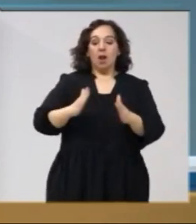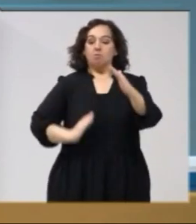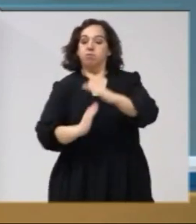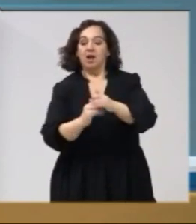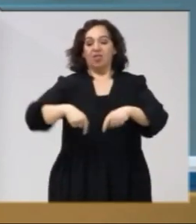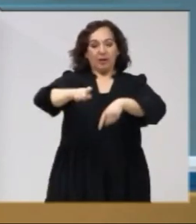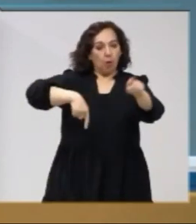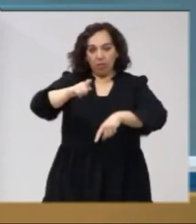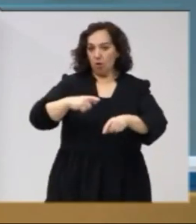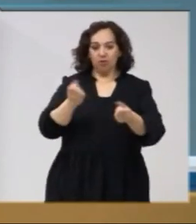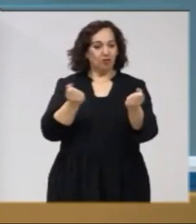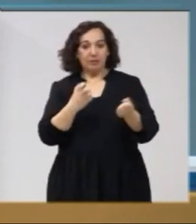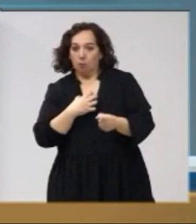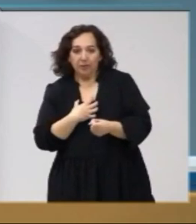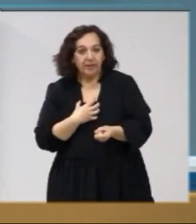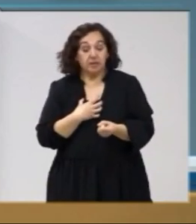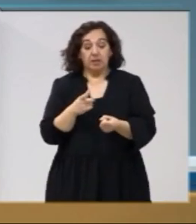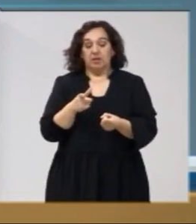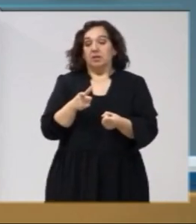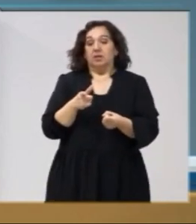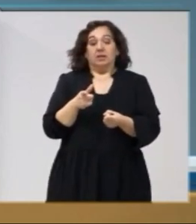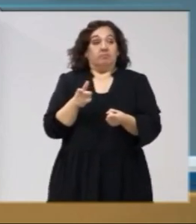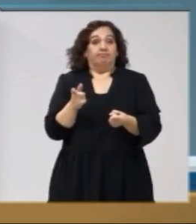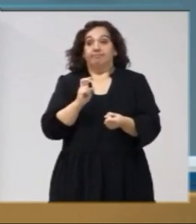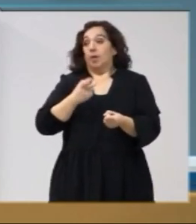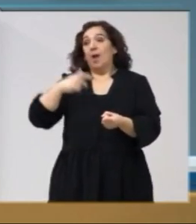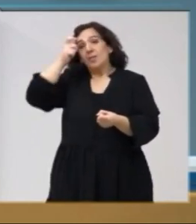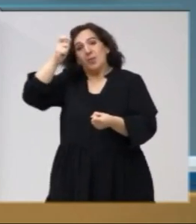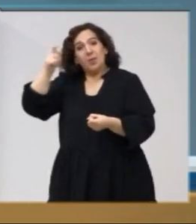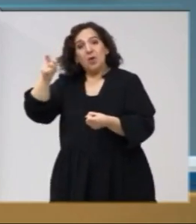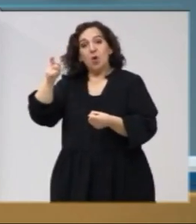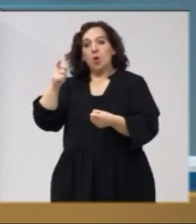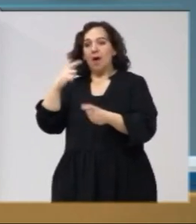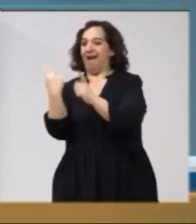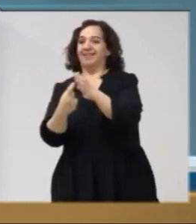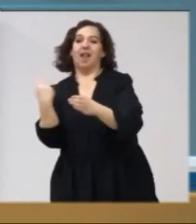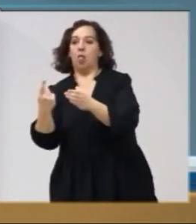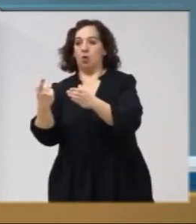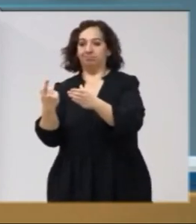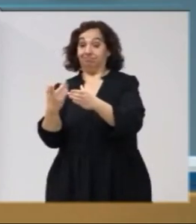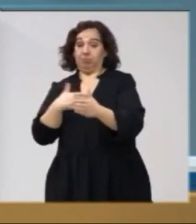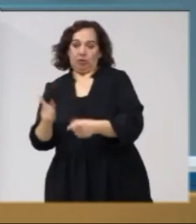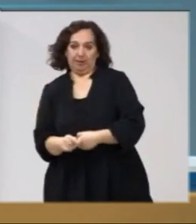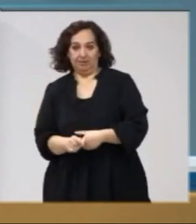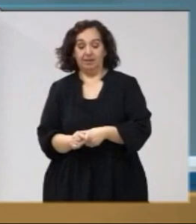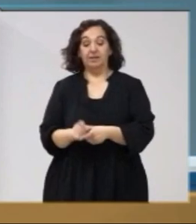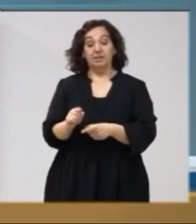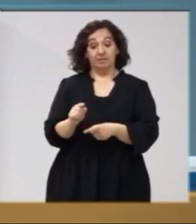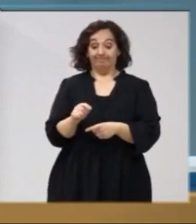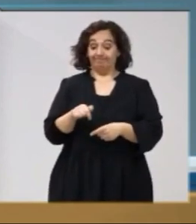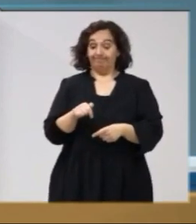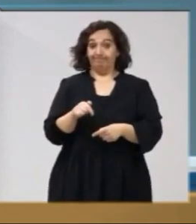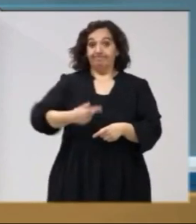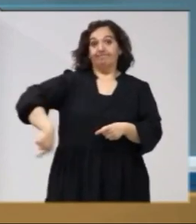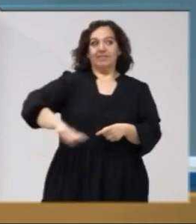de vehículos. Nadie quiere en ningún pueblo estar aislado. Tenemos la